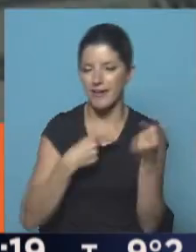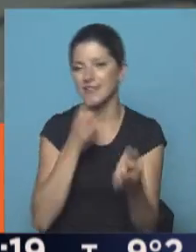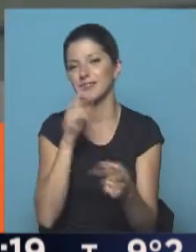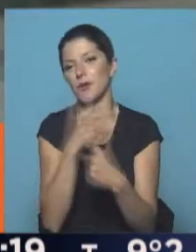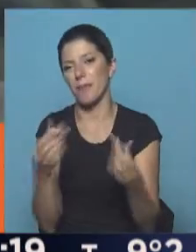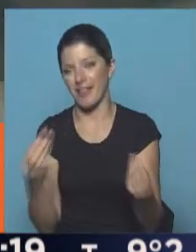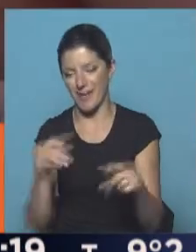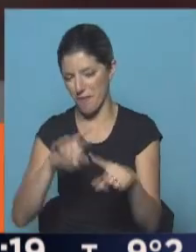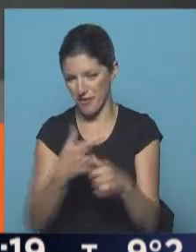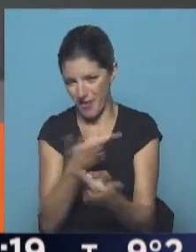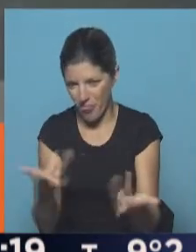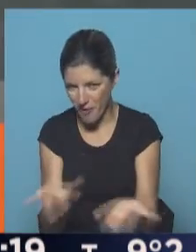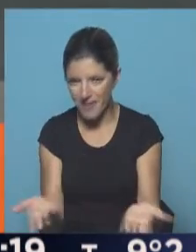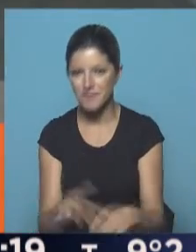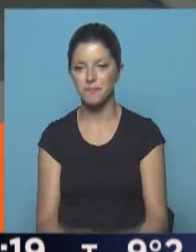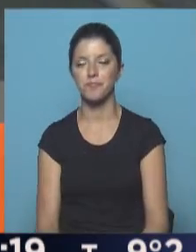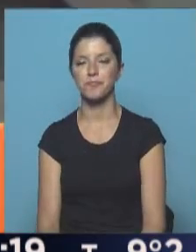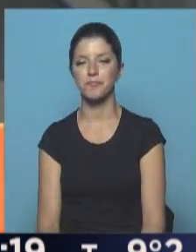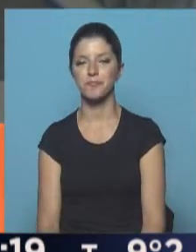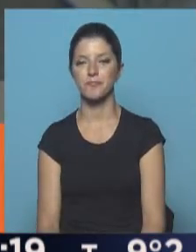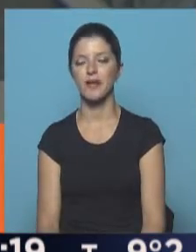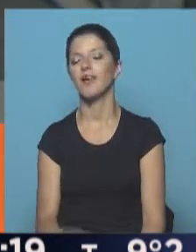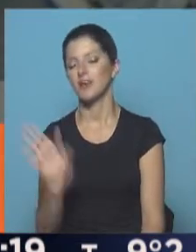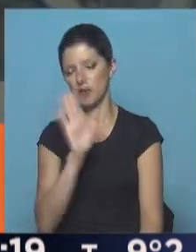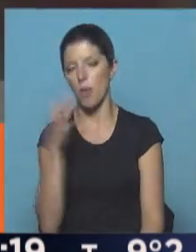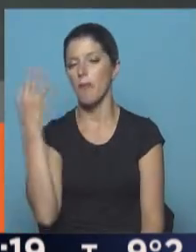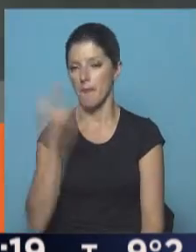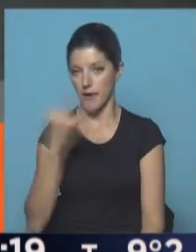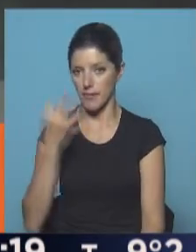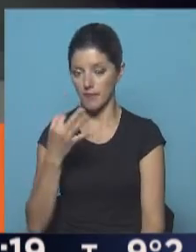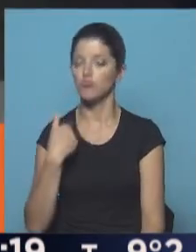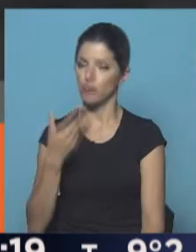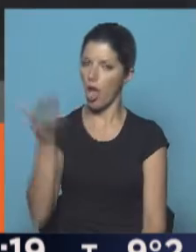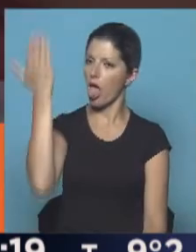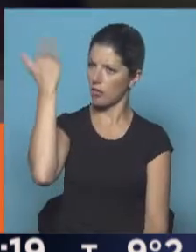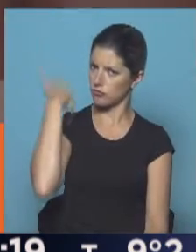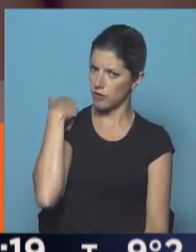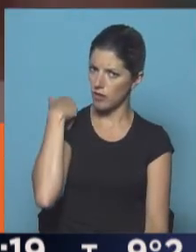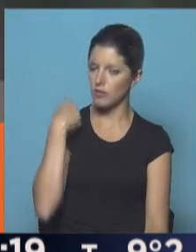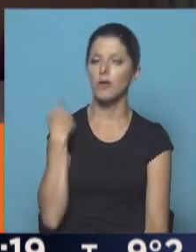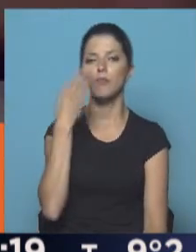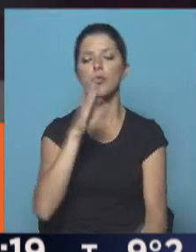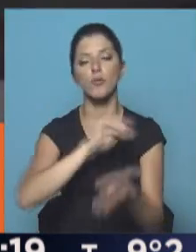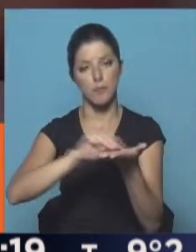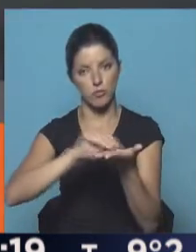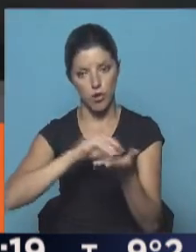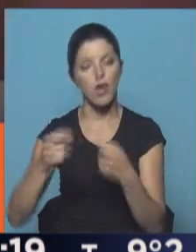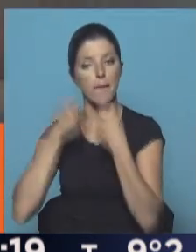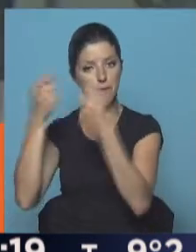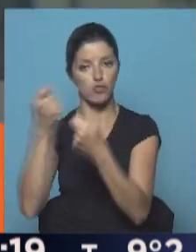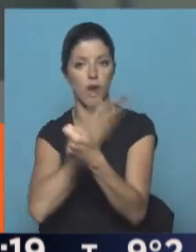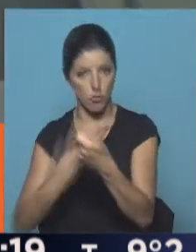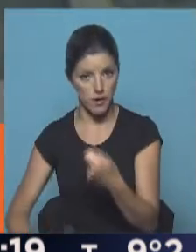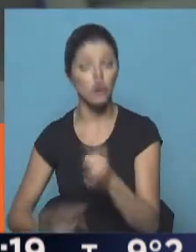la política. No, pero es cierto. Yo estuve ayer, inclusive hablando con diputados del oficialismo, de la